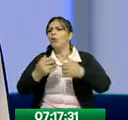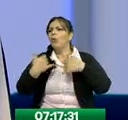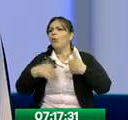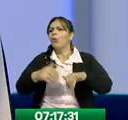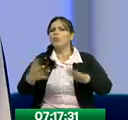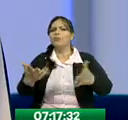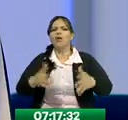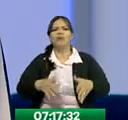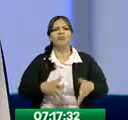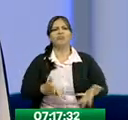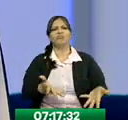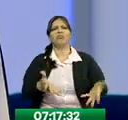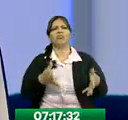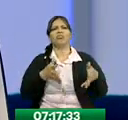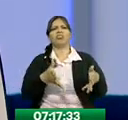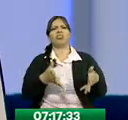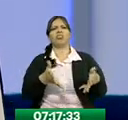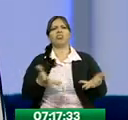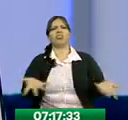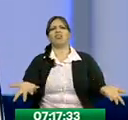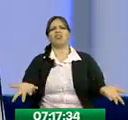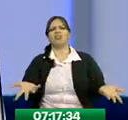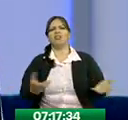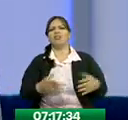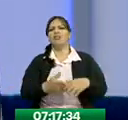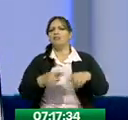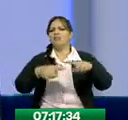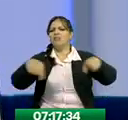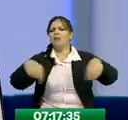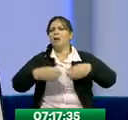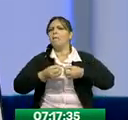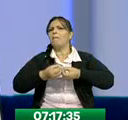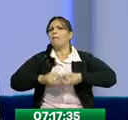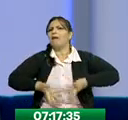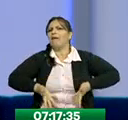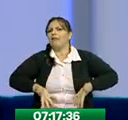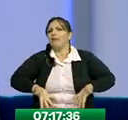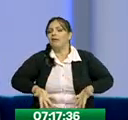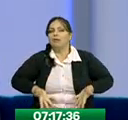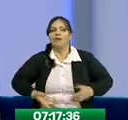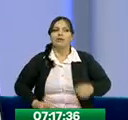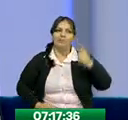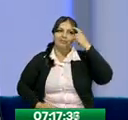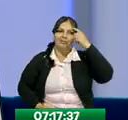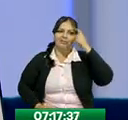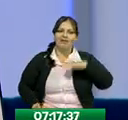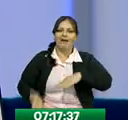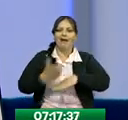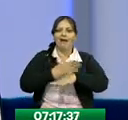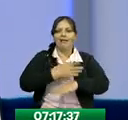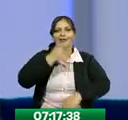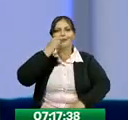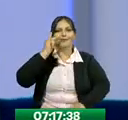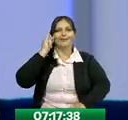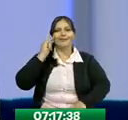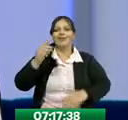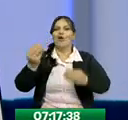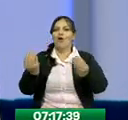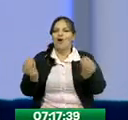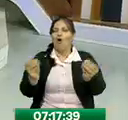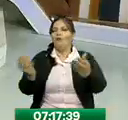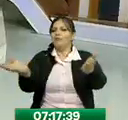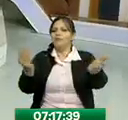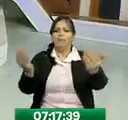proyecto está financiado, ya es lo hemos financiado como gobierno nacional, el ministro de Finanzas ha asignado ya